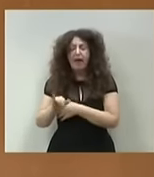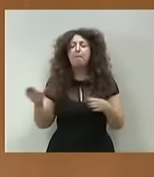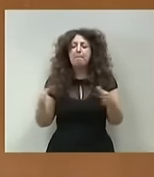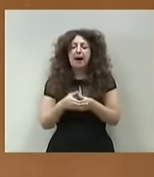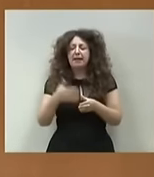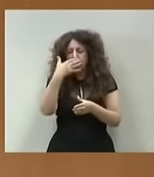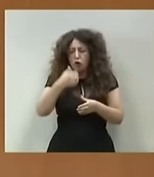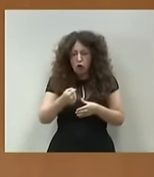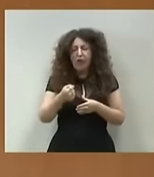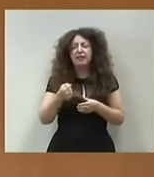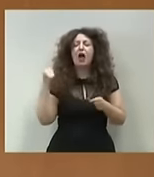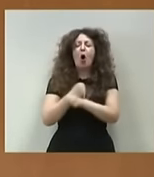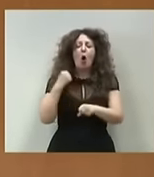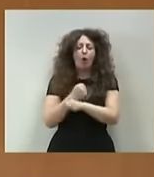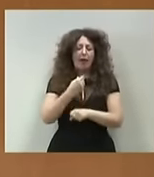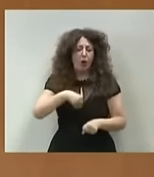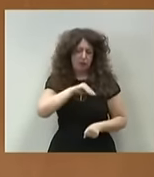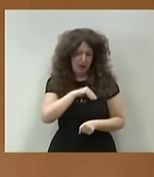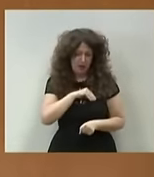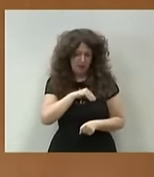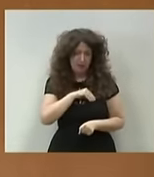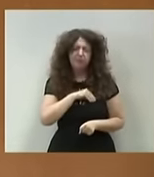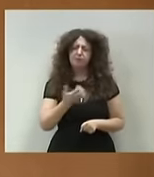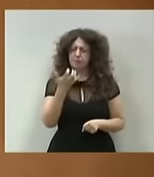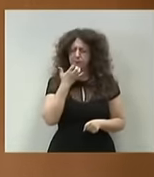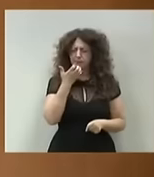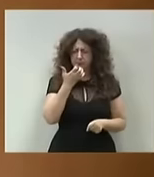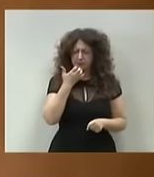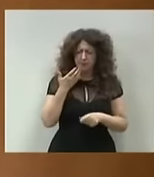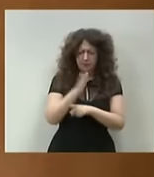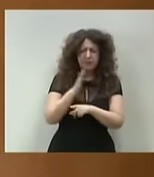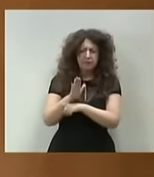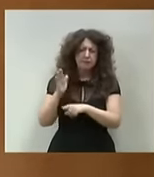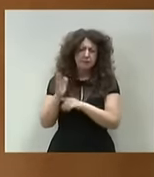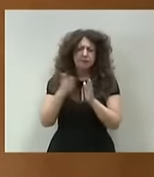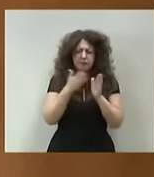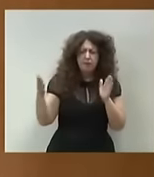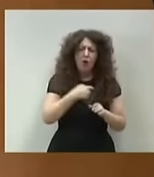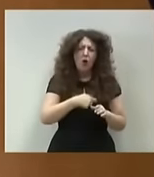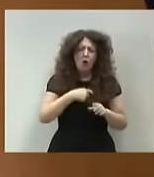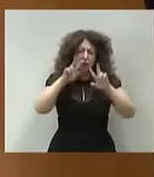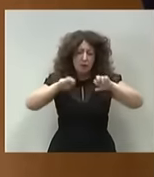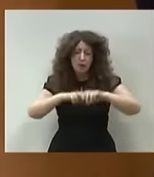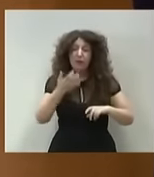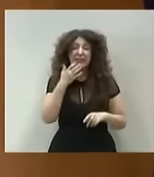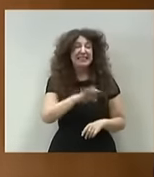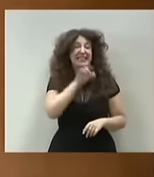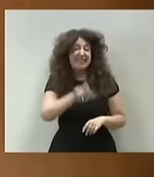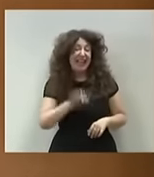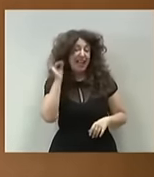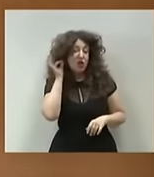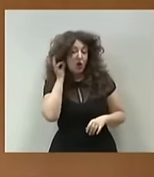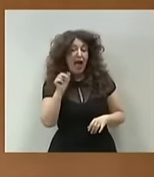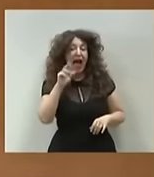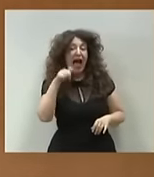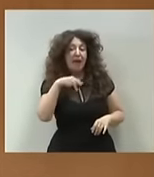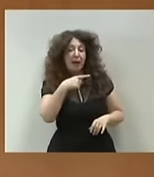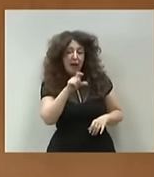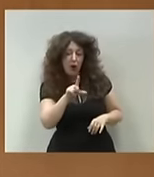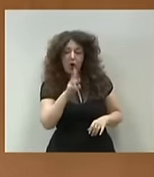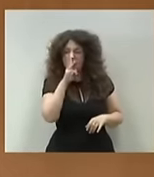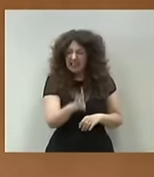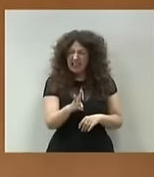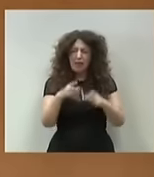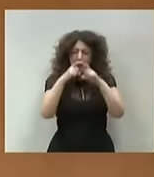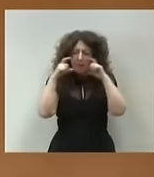Español. Y claro, ahora tenemos algunos ejemplos de lo que ha sucedido en la comisión de investigación. Por ejemplo, la señora Armengol ha dejado 3 años unas mascarillas que